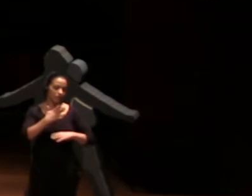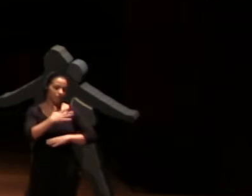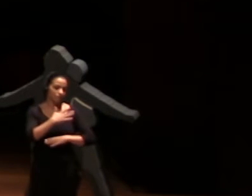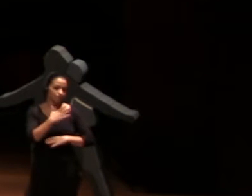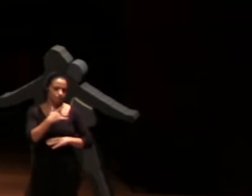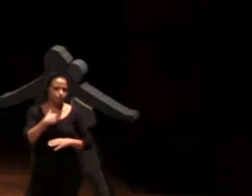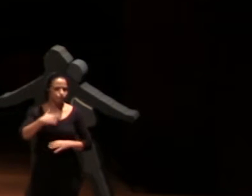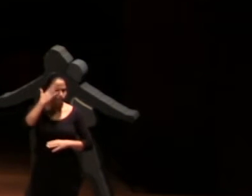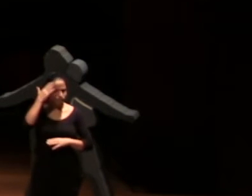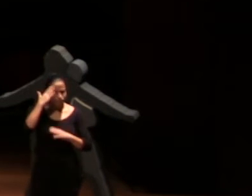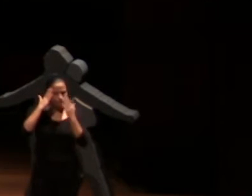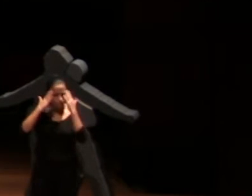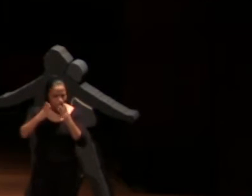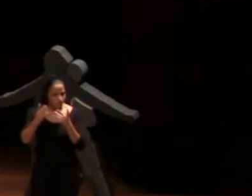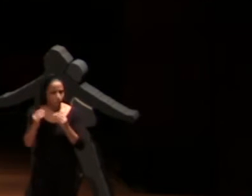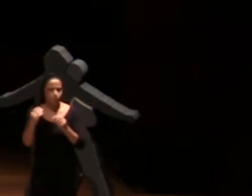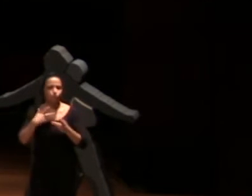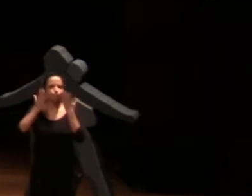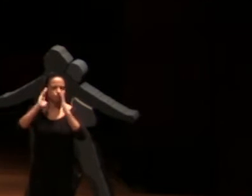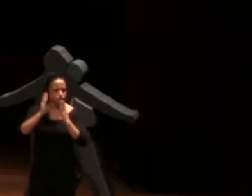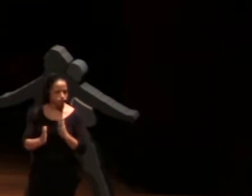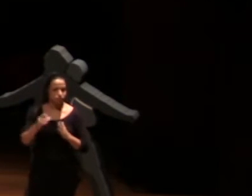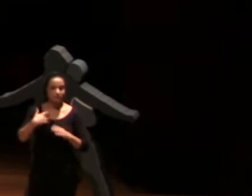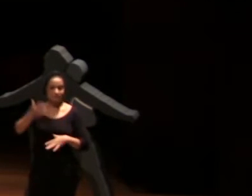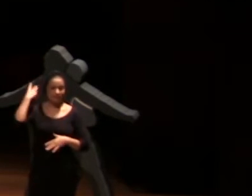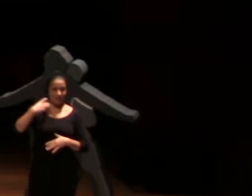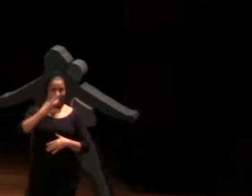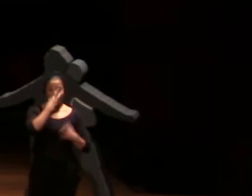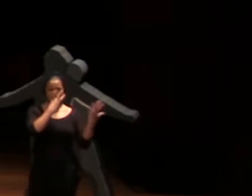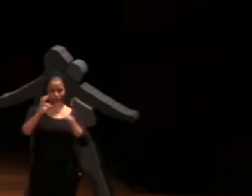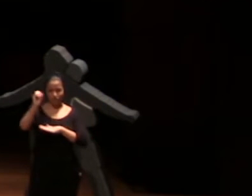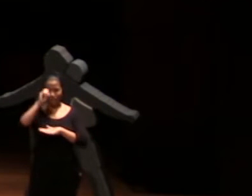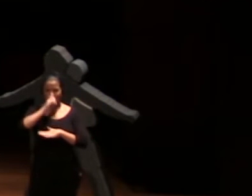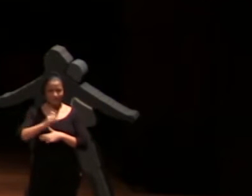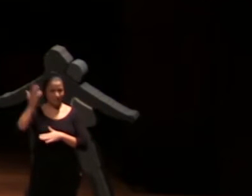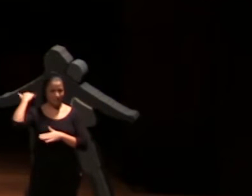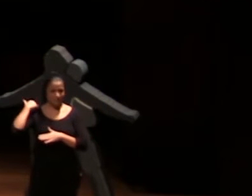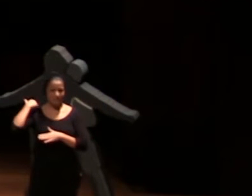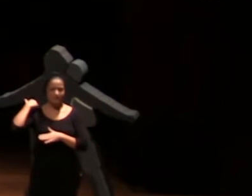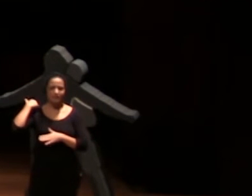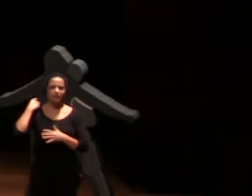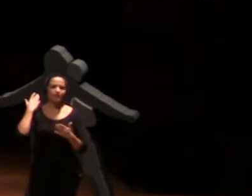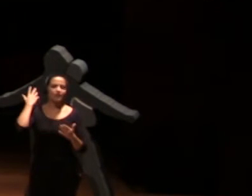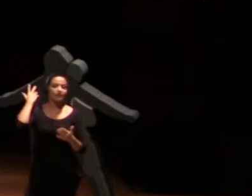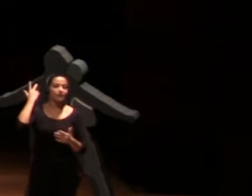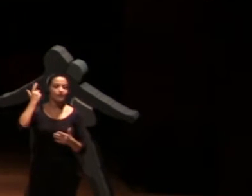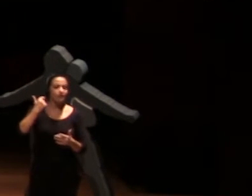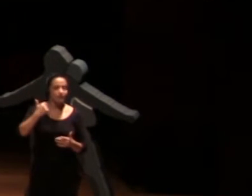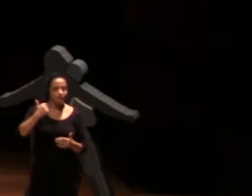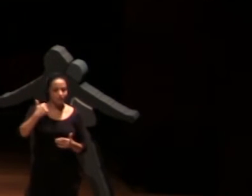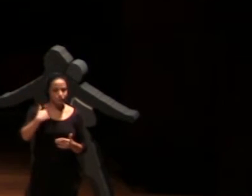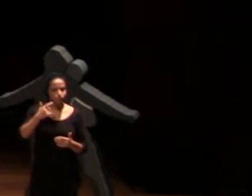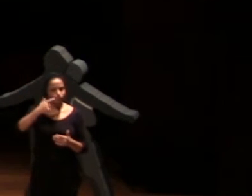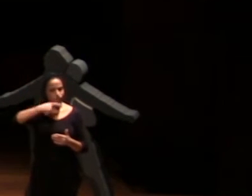vez al principio nos centramos mucho en el tratamiento. Y desde los años 80, pues con todo el movimiento de medicina basada en la evidencia de Sackett,